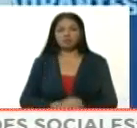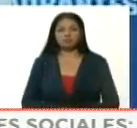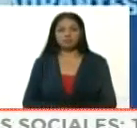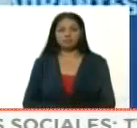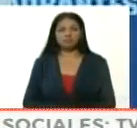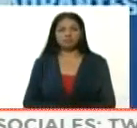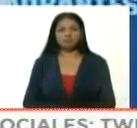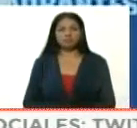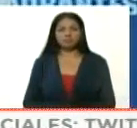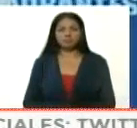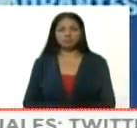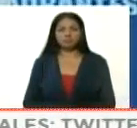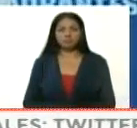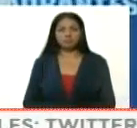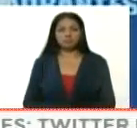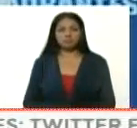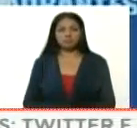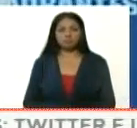Estrada Paredes,